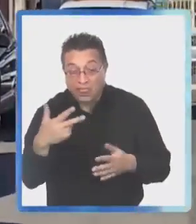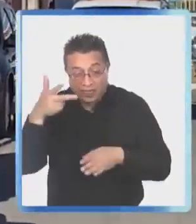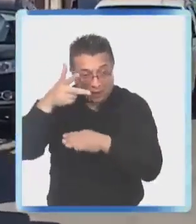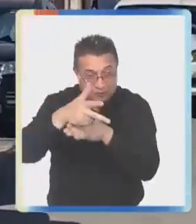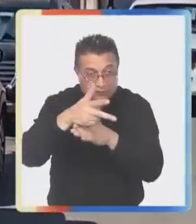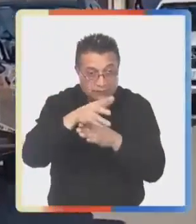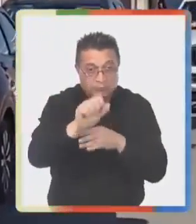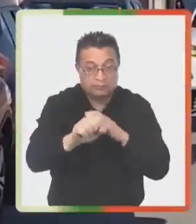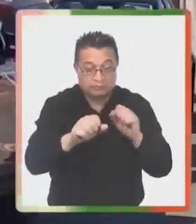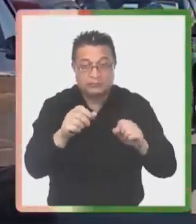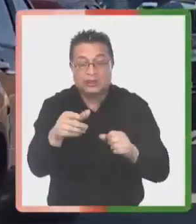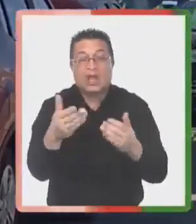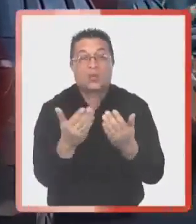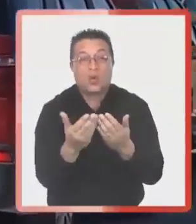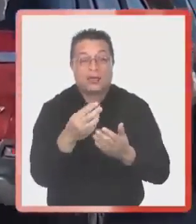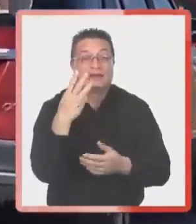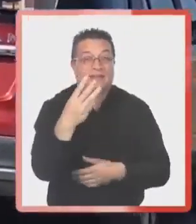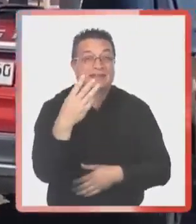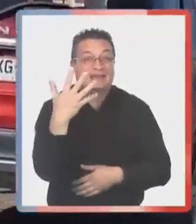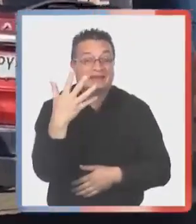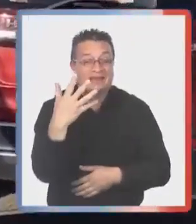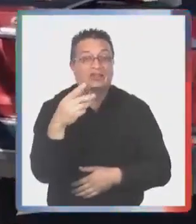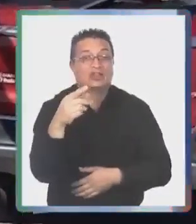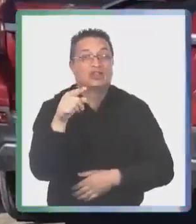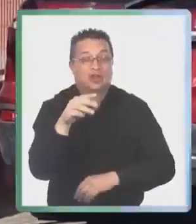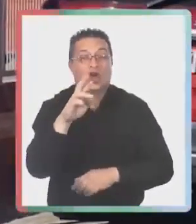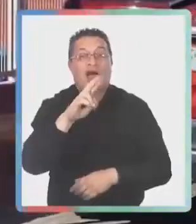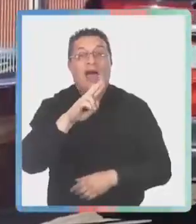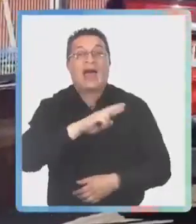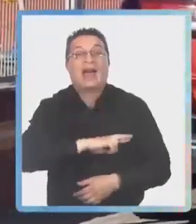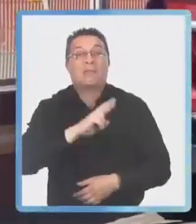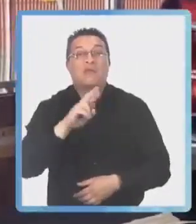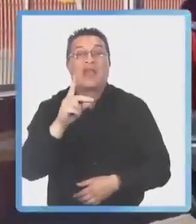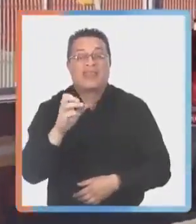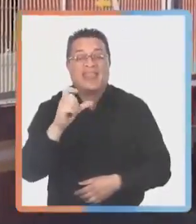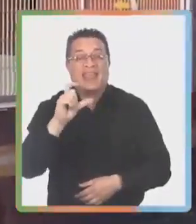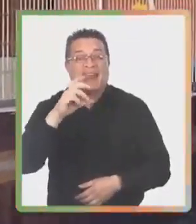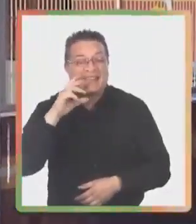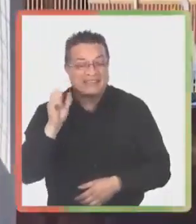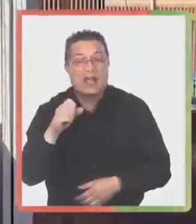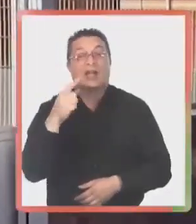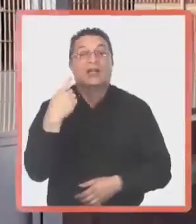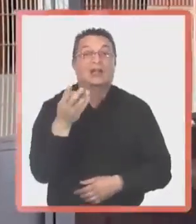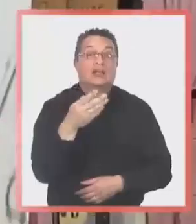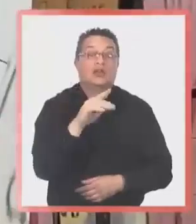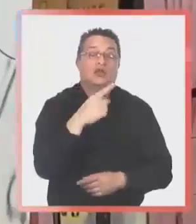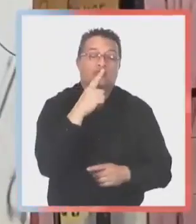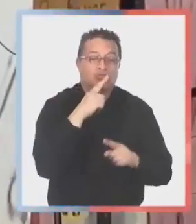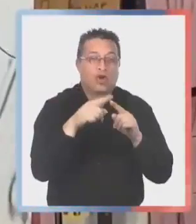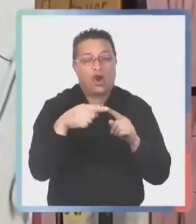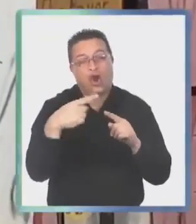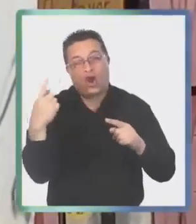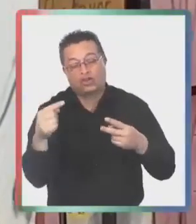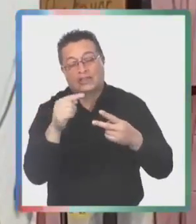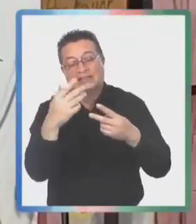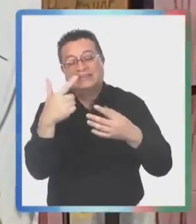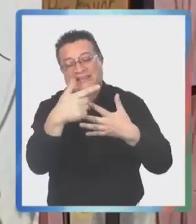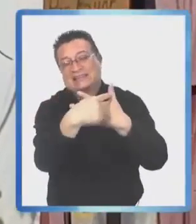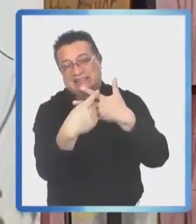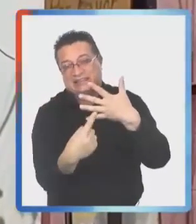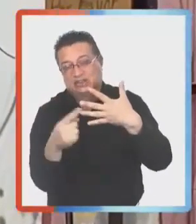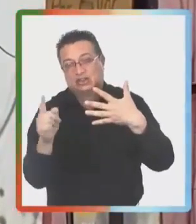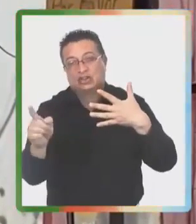frustrar los robos en las escuelas de 35 República de Grecia y de 49 Vado de Topáter y